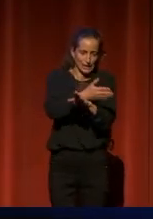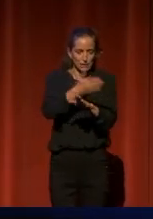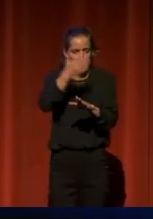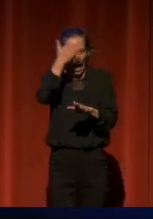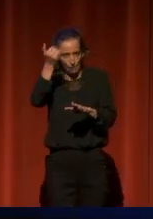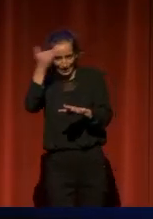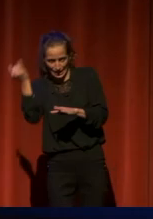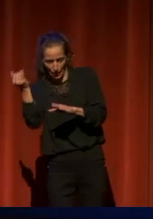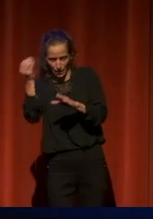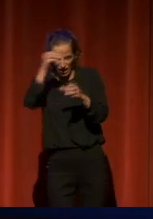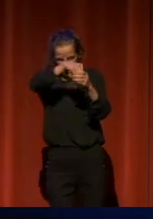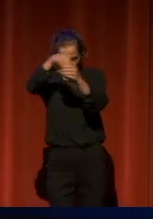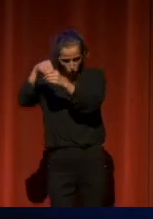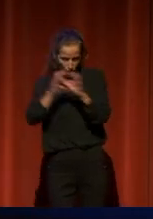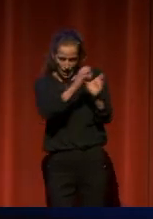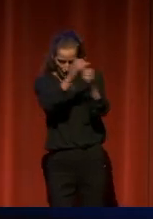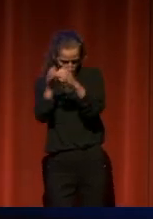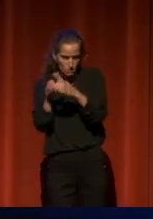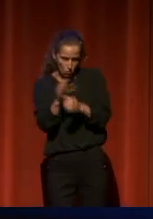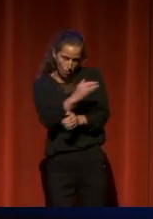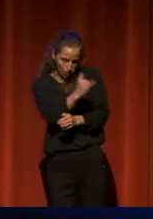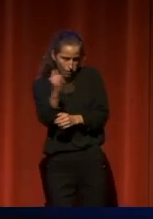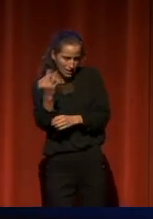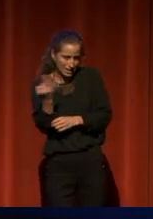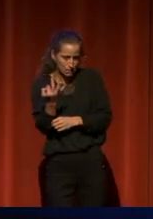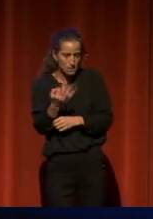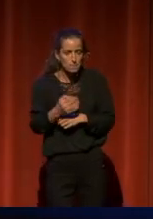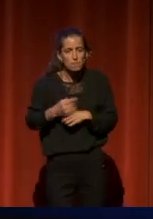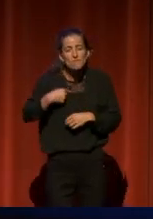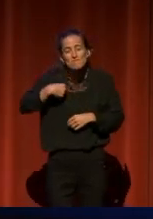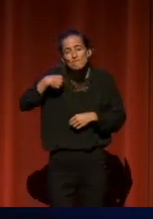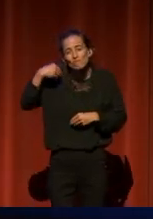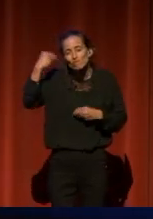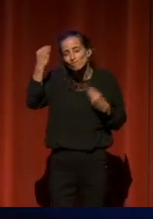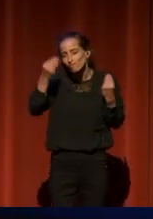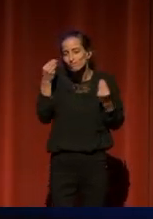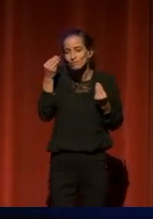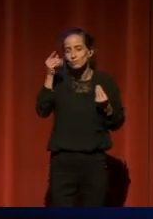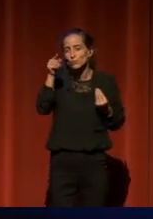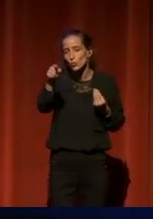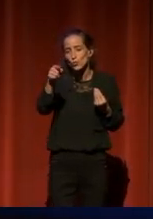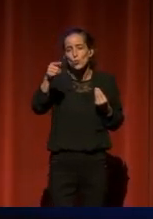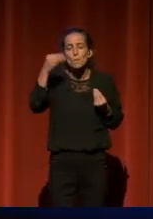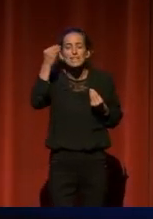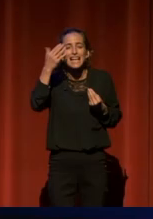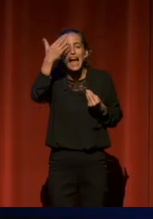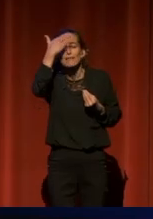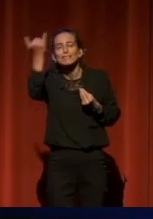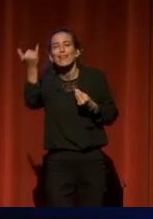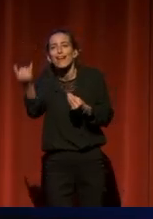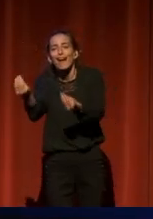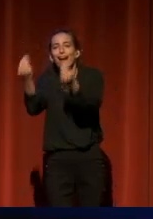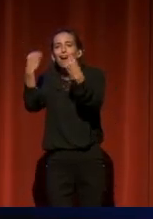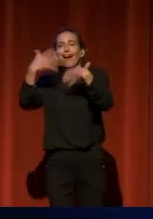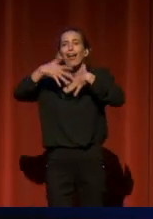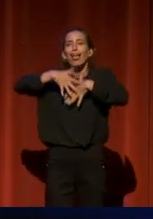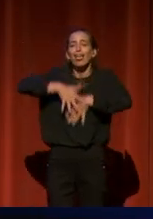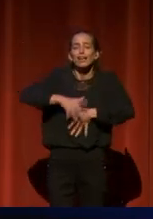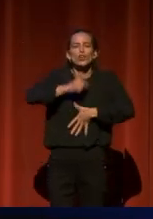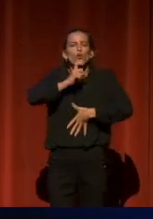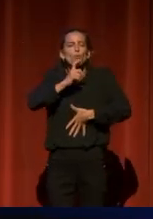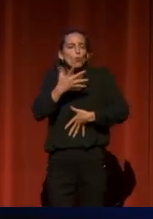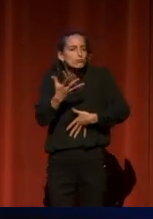tener los equipos y me preguntaba cómo eh planteas que se adquieran estas habilidades sería contratando